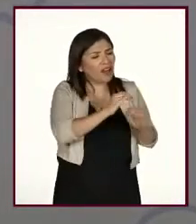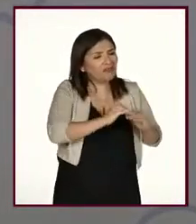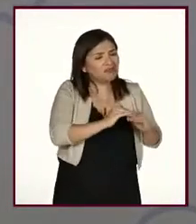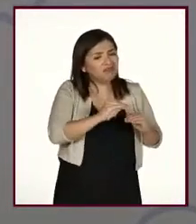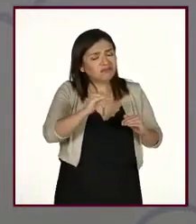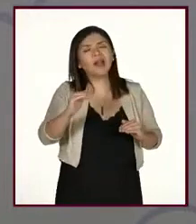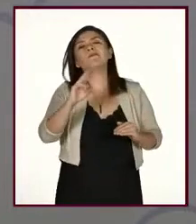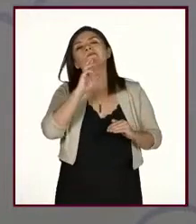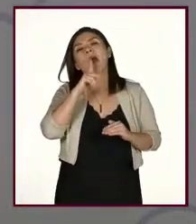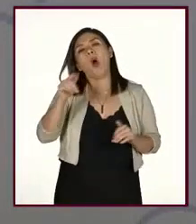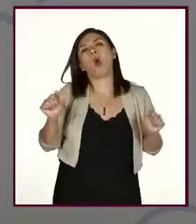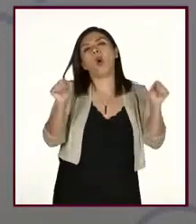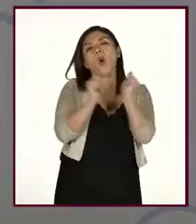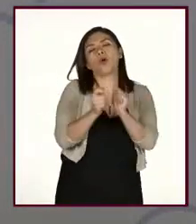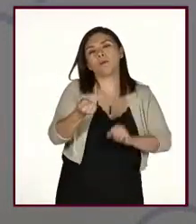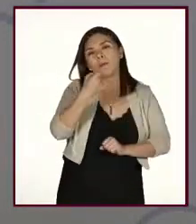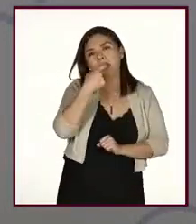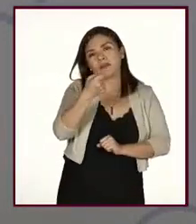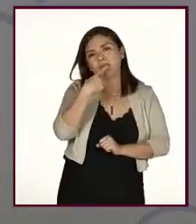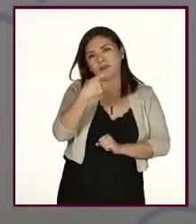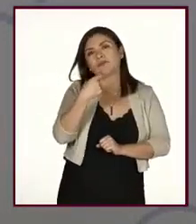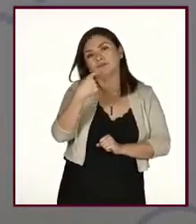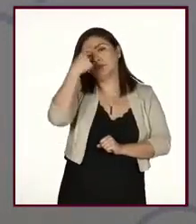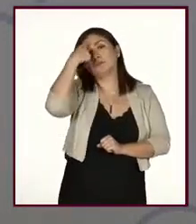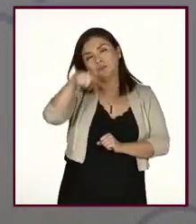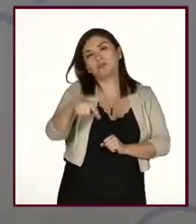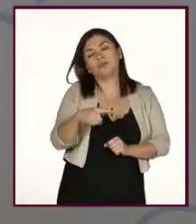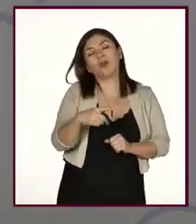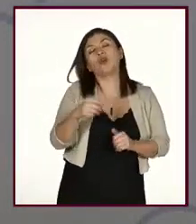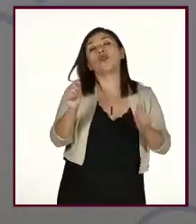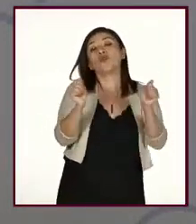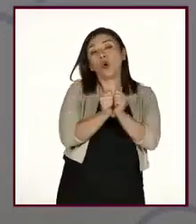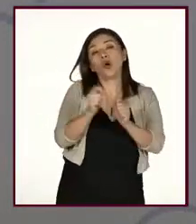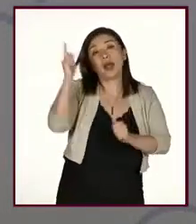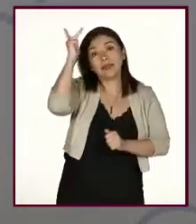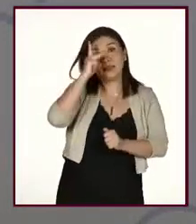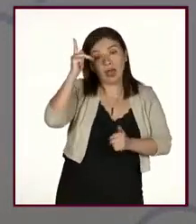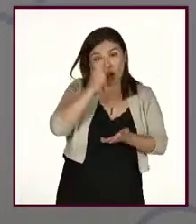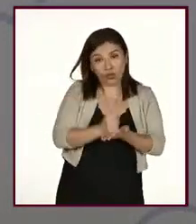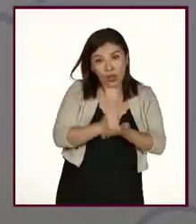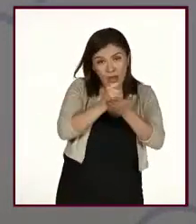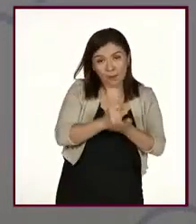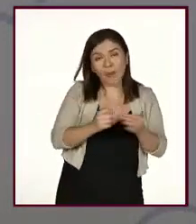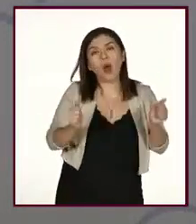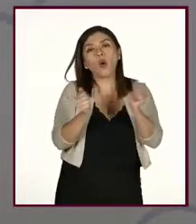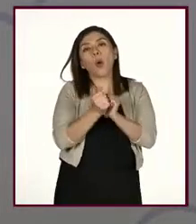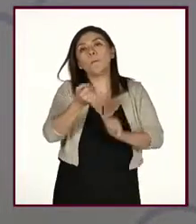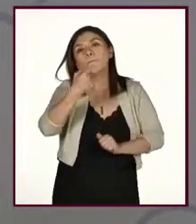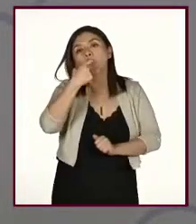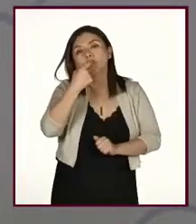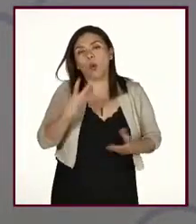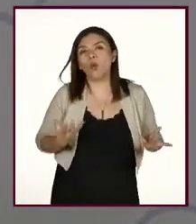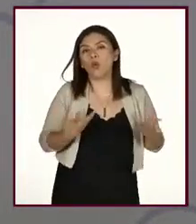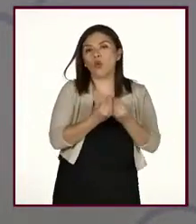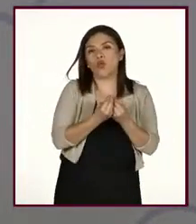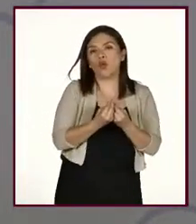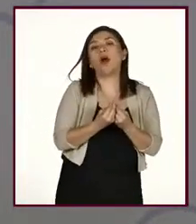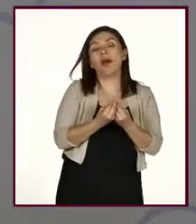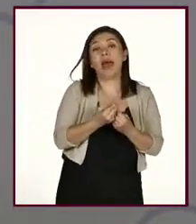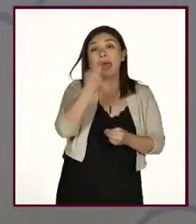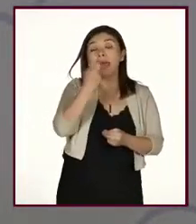uso del tratamiento farmacológico, ¿sí? Tanto el proceso de psicoterapia más un tratamiento farmacológico. Y aquí